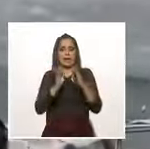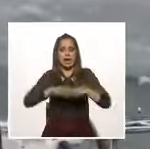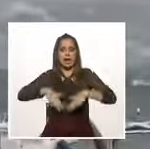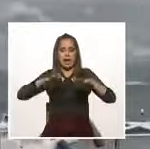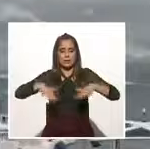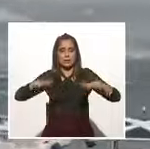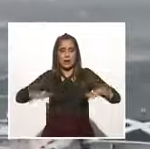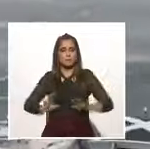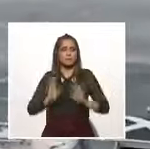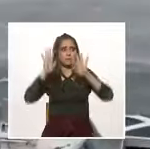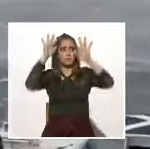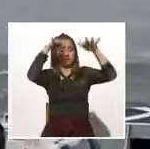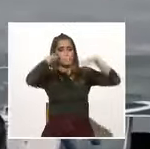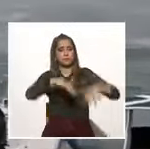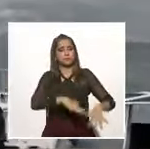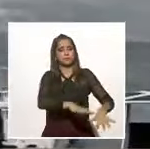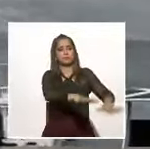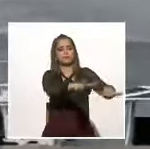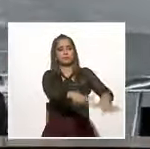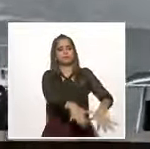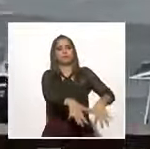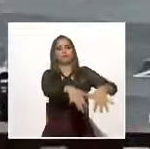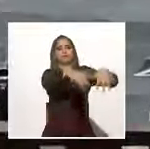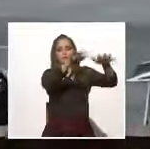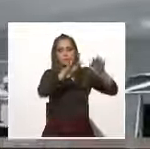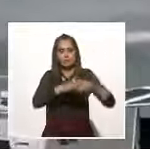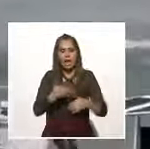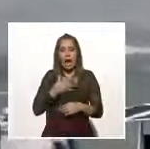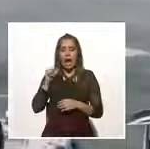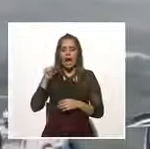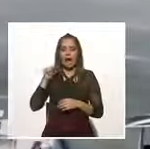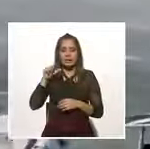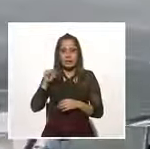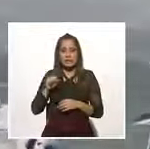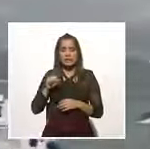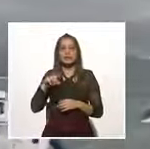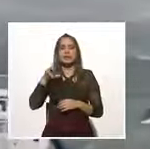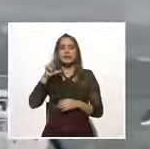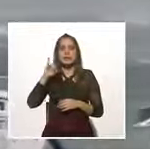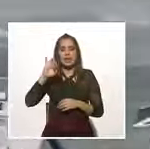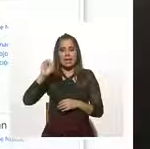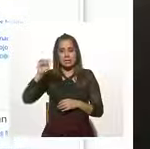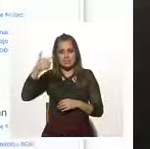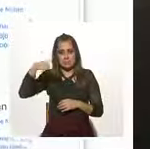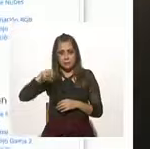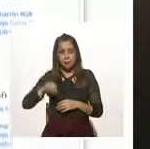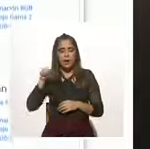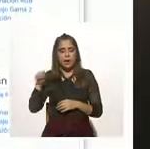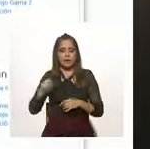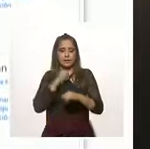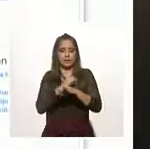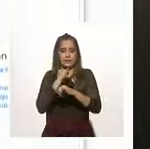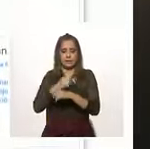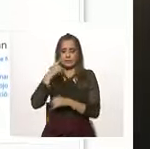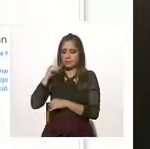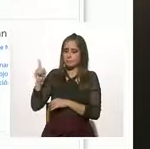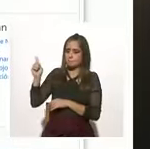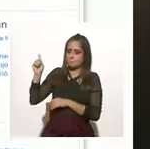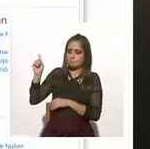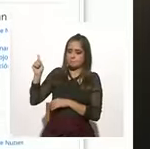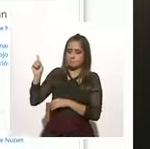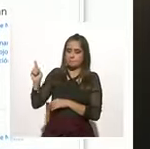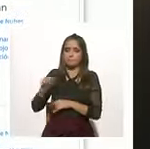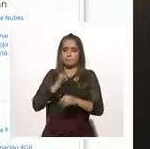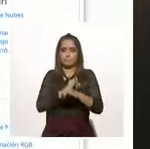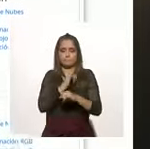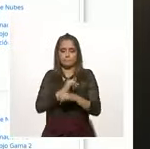y de las costas. Tenemos el Atlas Nacional de Riesgos, el cual yo los invito a que lo consulten, está en la página